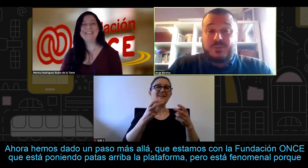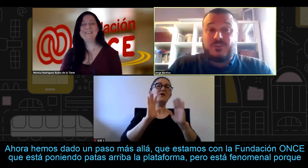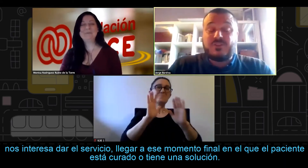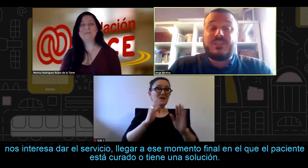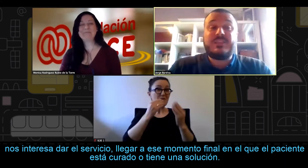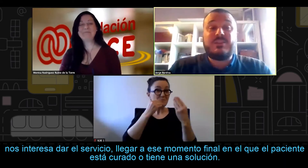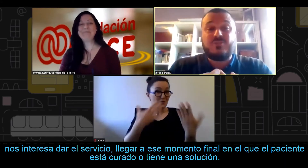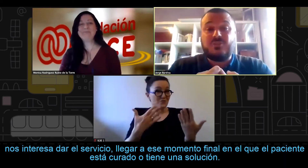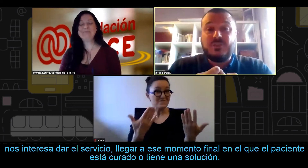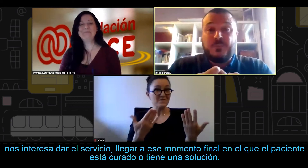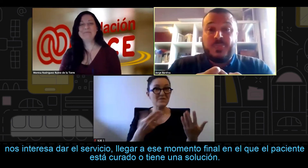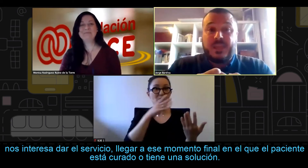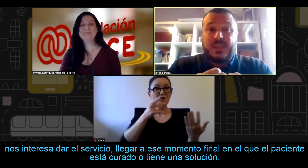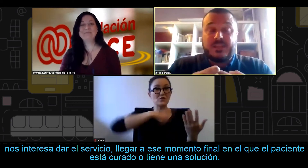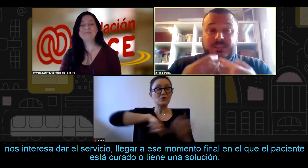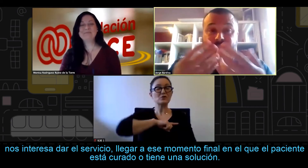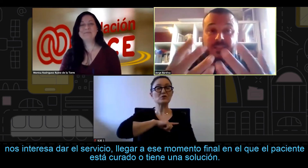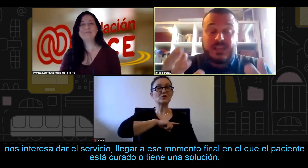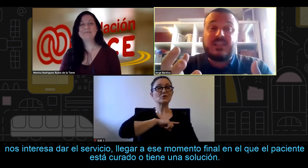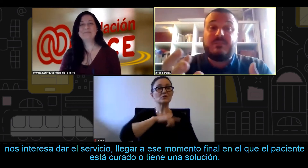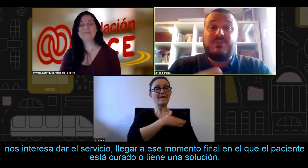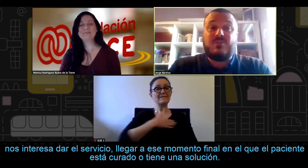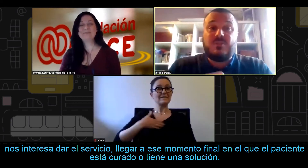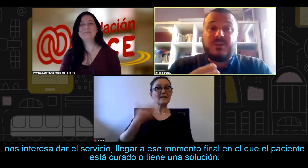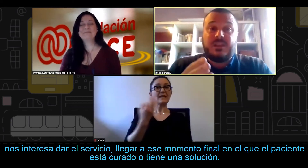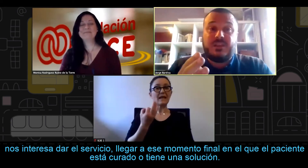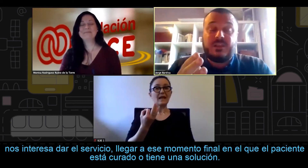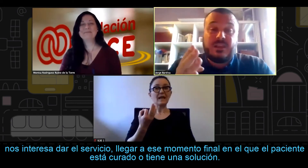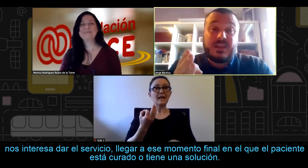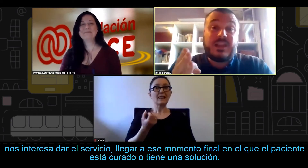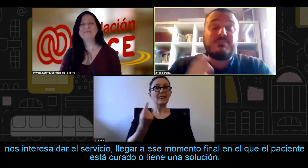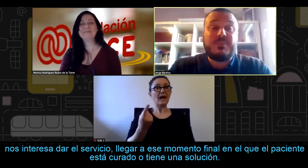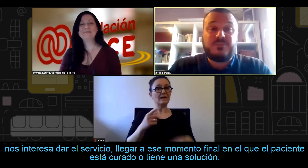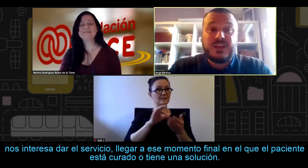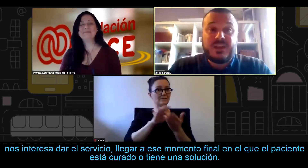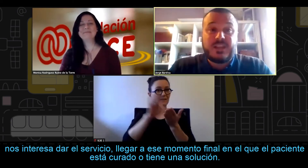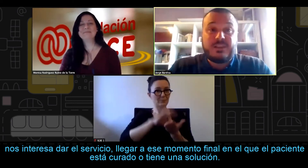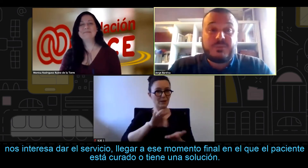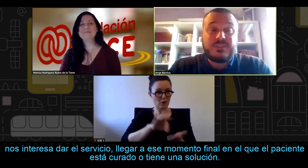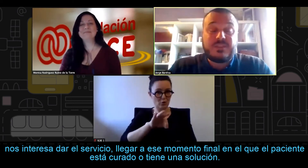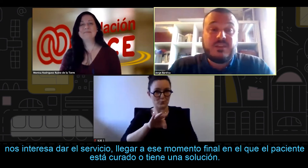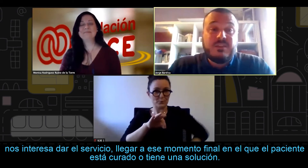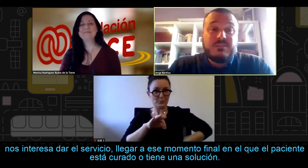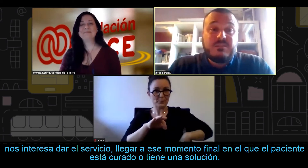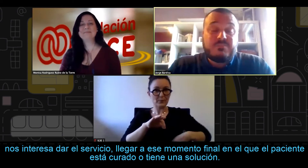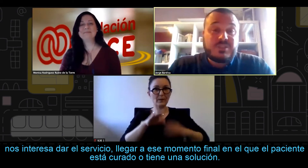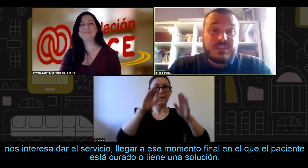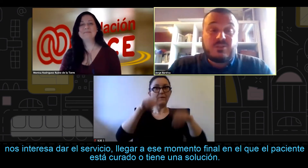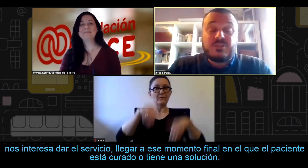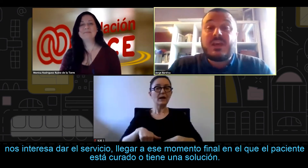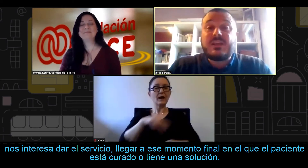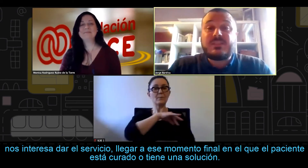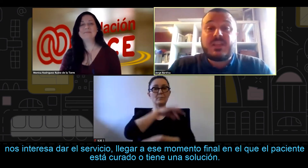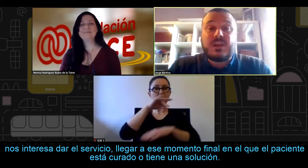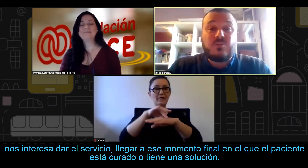porque lo que nos interesa a nosotros es dar el servicio, ¿no? El llegar a ese momento final en el que el paciente pues